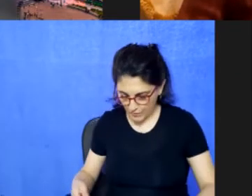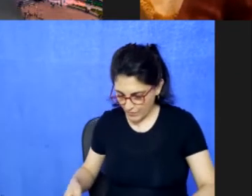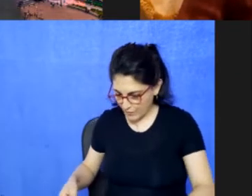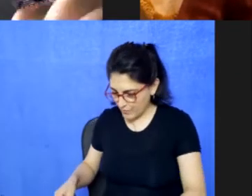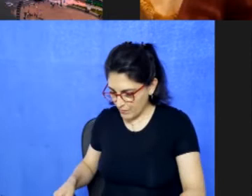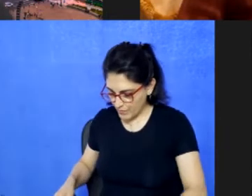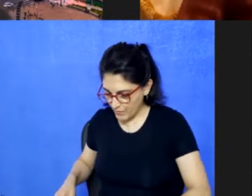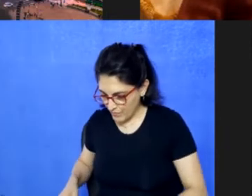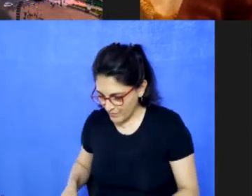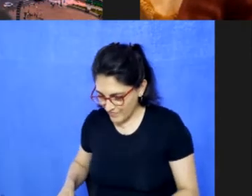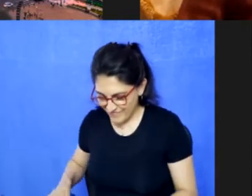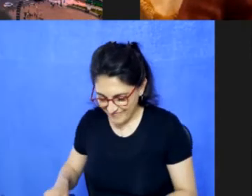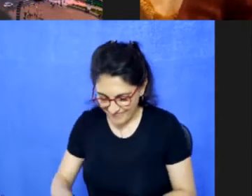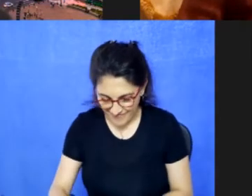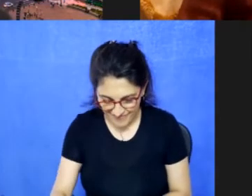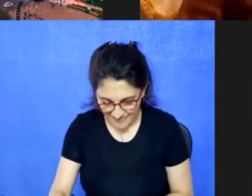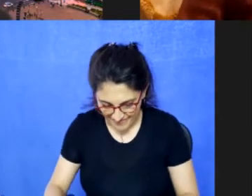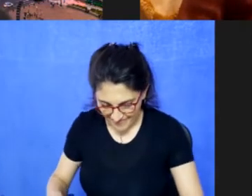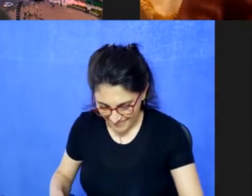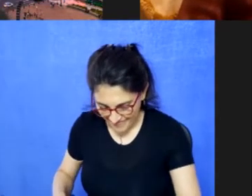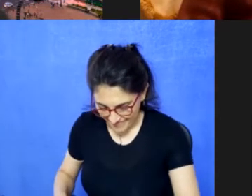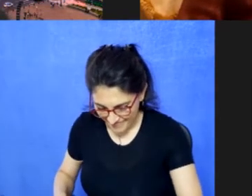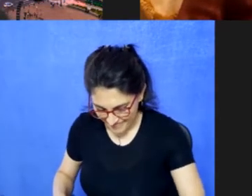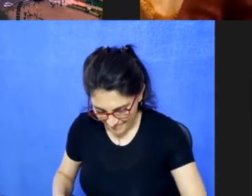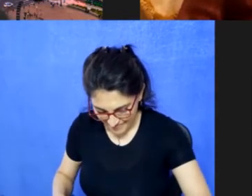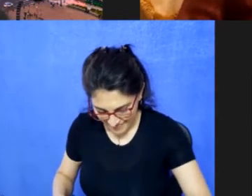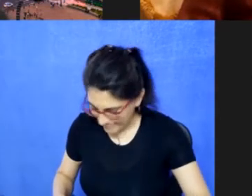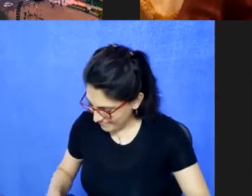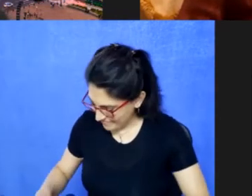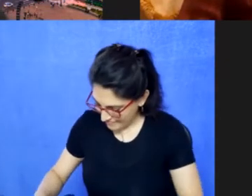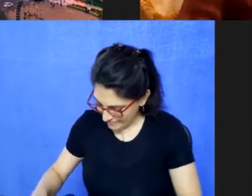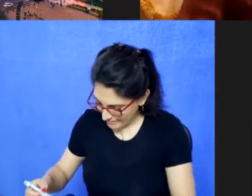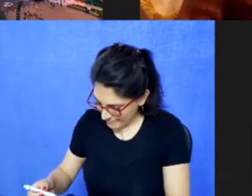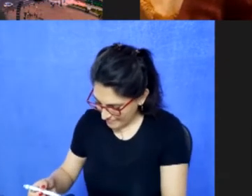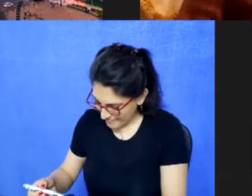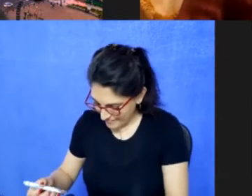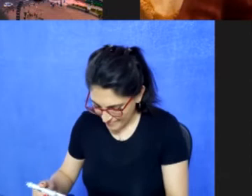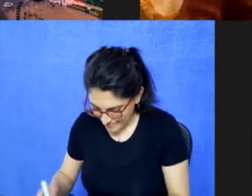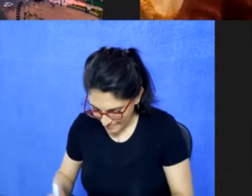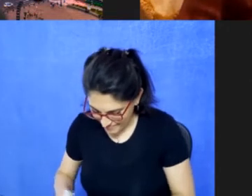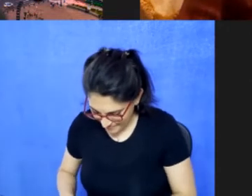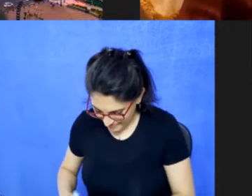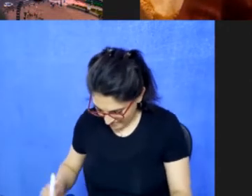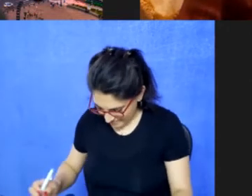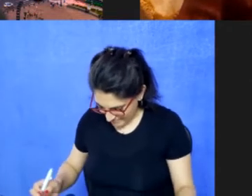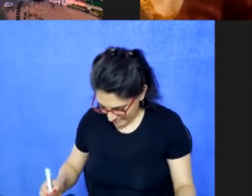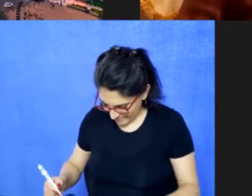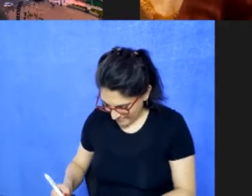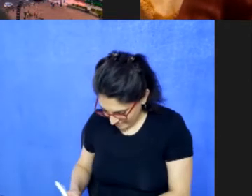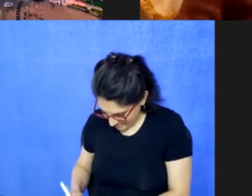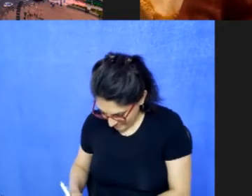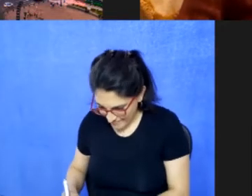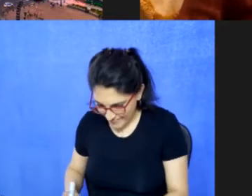receta de mi abuela que hacía eso. Cuando probé el biscotti, dije, esto es muy parecido, debe tener el mismo origen, y la verdad que me gustaría